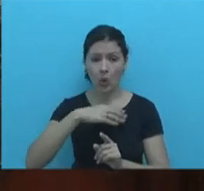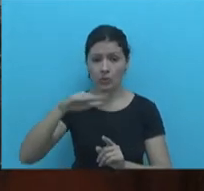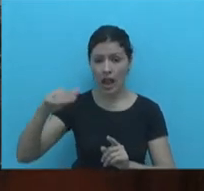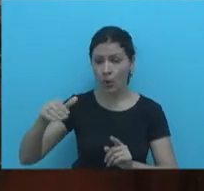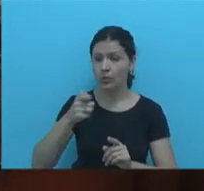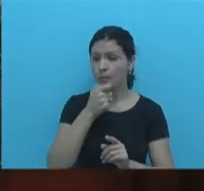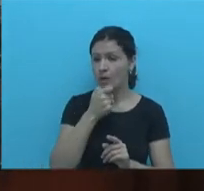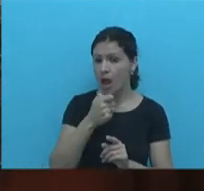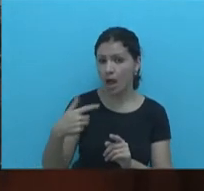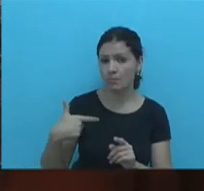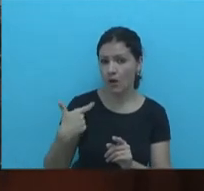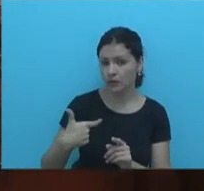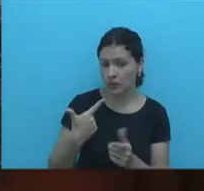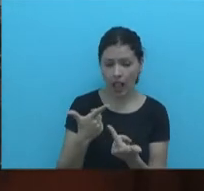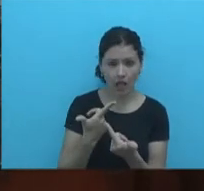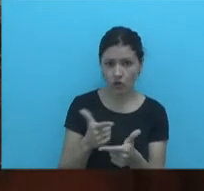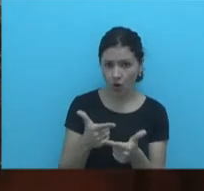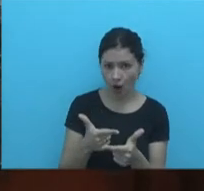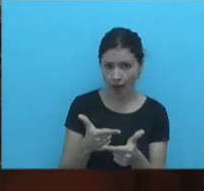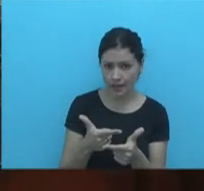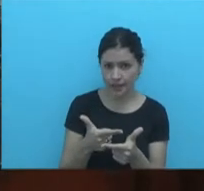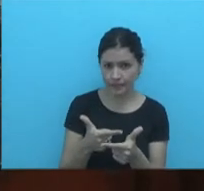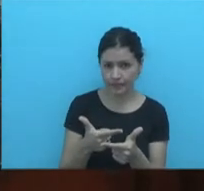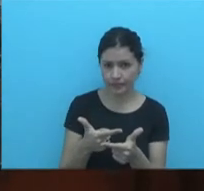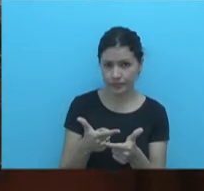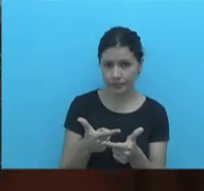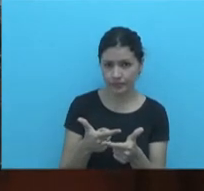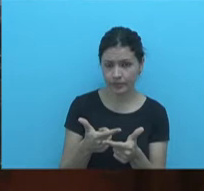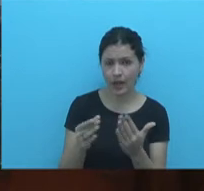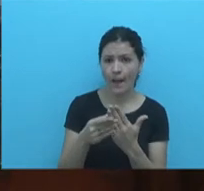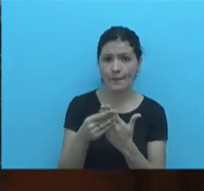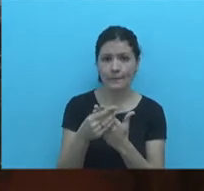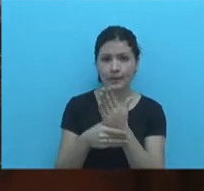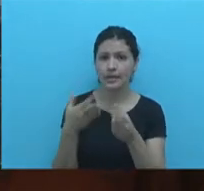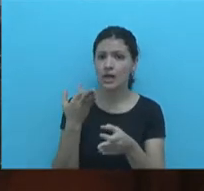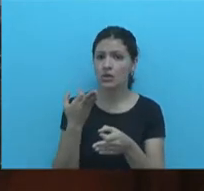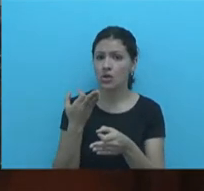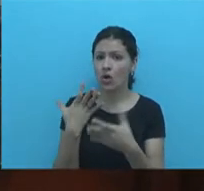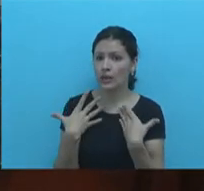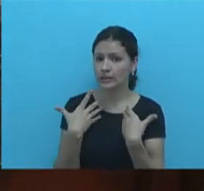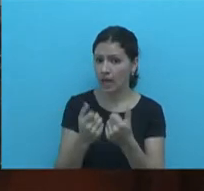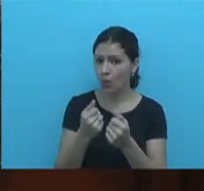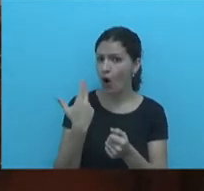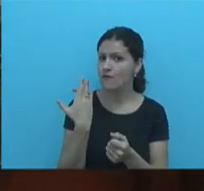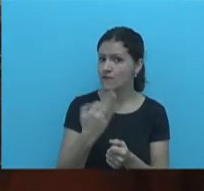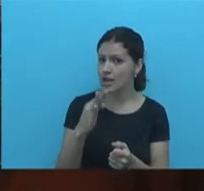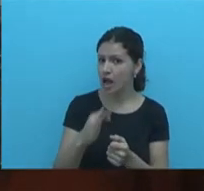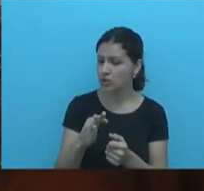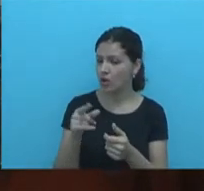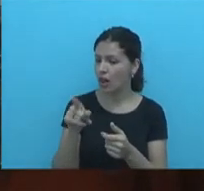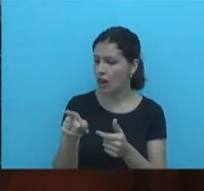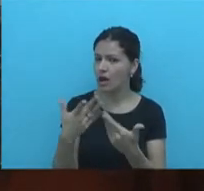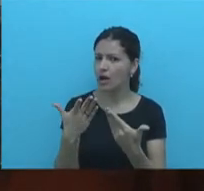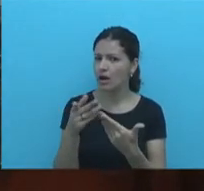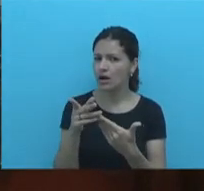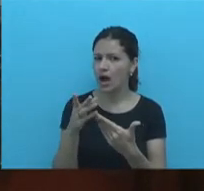cobertura social individual dentro de su núcleo familiar, el Ministerio de Salud tendrá la obligación de garantizar la atención y